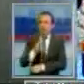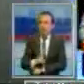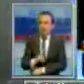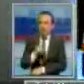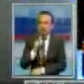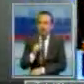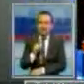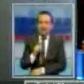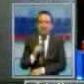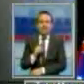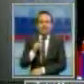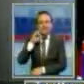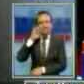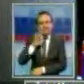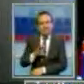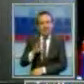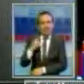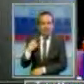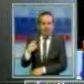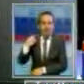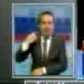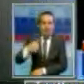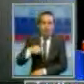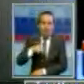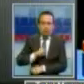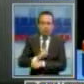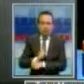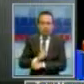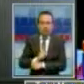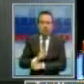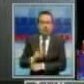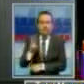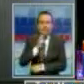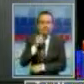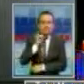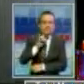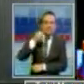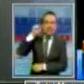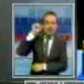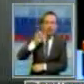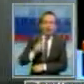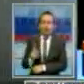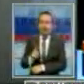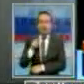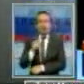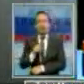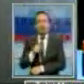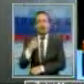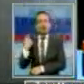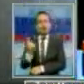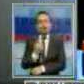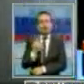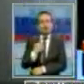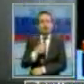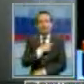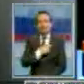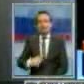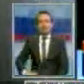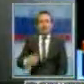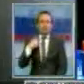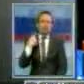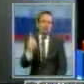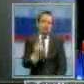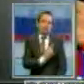el resultado al día siguiente, bueno, hoy en día se sabe a las pocas horas, todos se plantearon inequívocamente que iban a ser presidente de todos